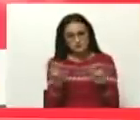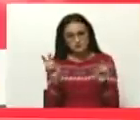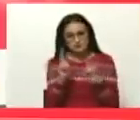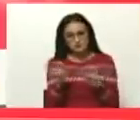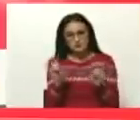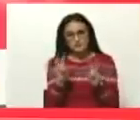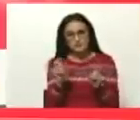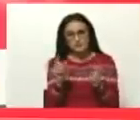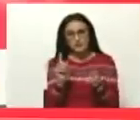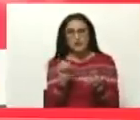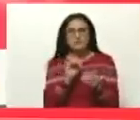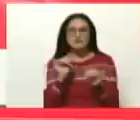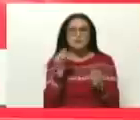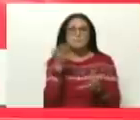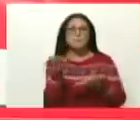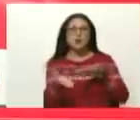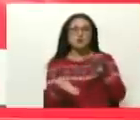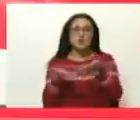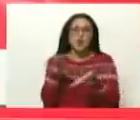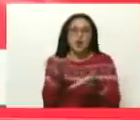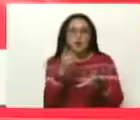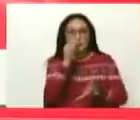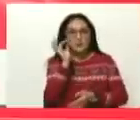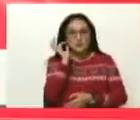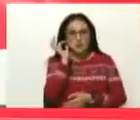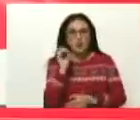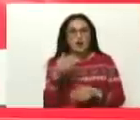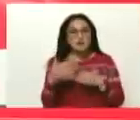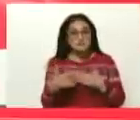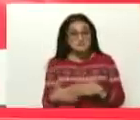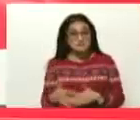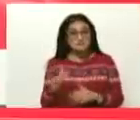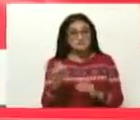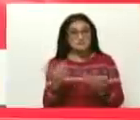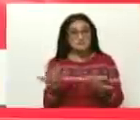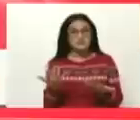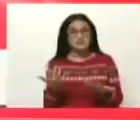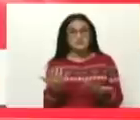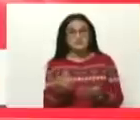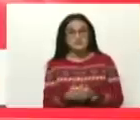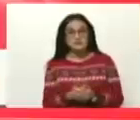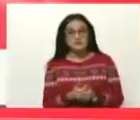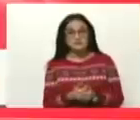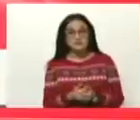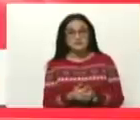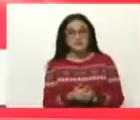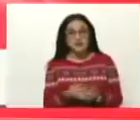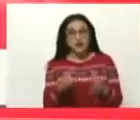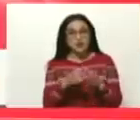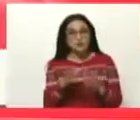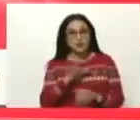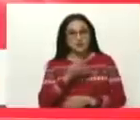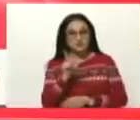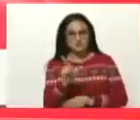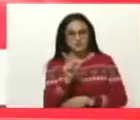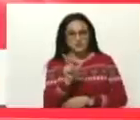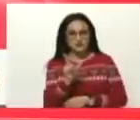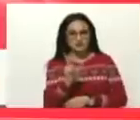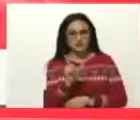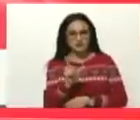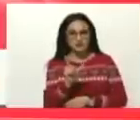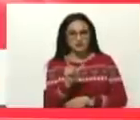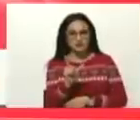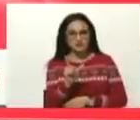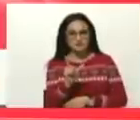a los postulados y las postuladas y de cara, pues, por supuesto, a que el Partido Socialista Unido de